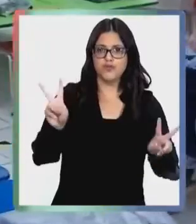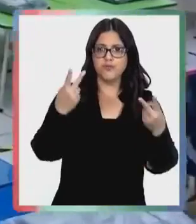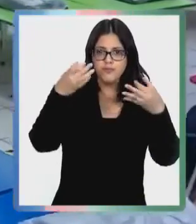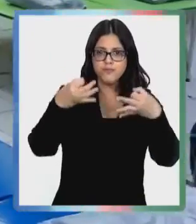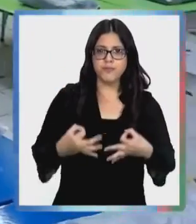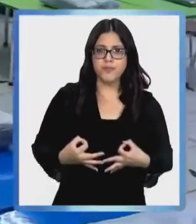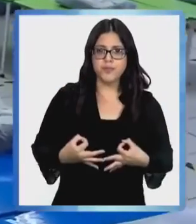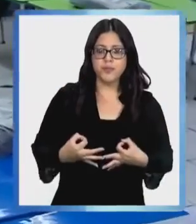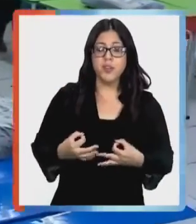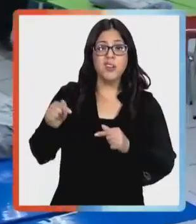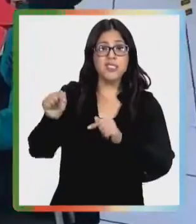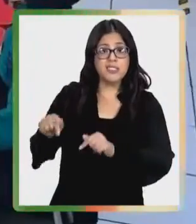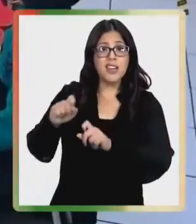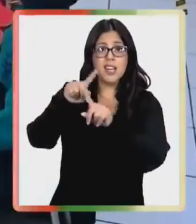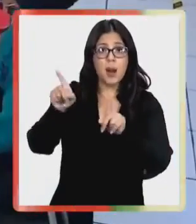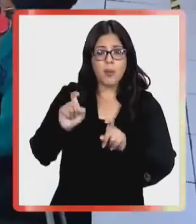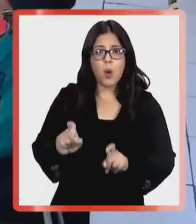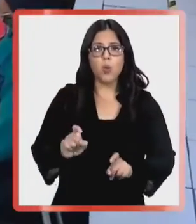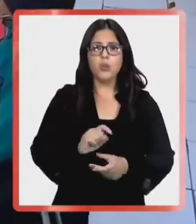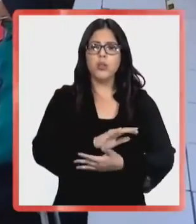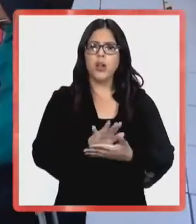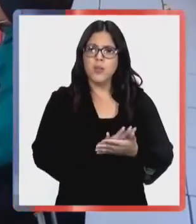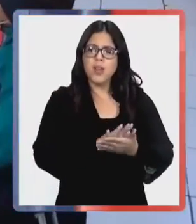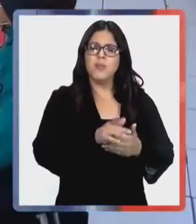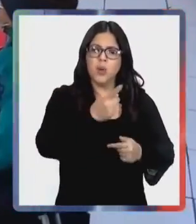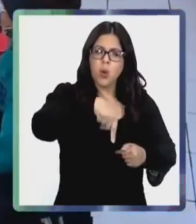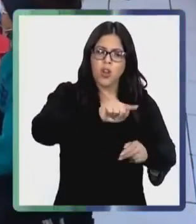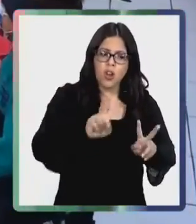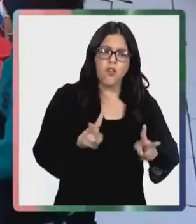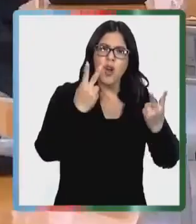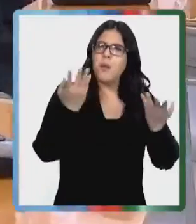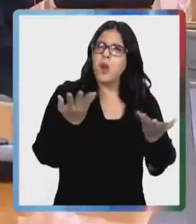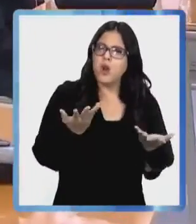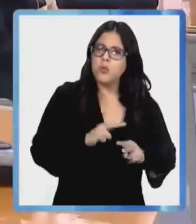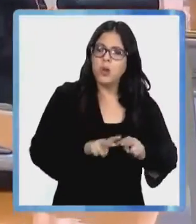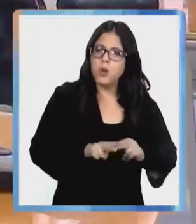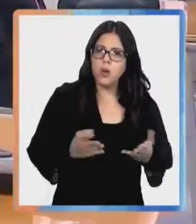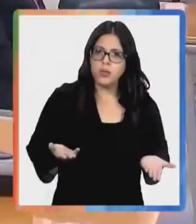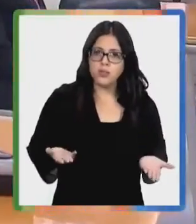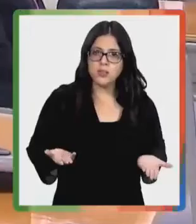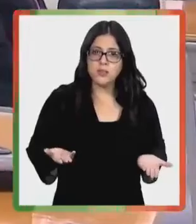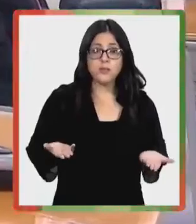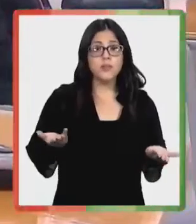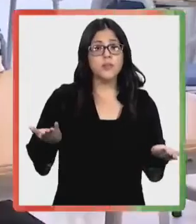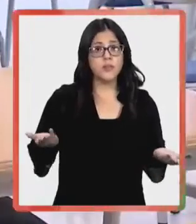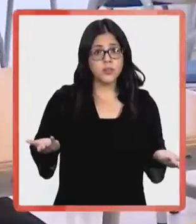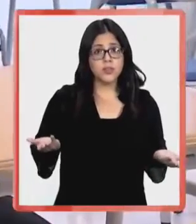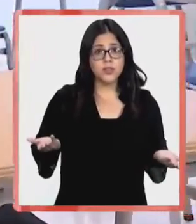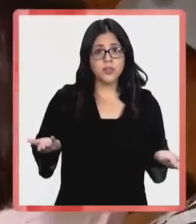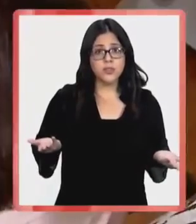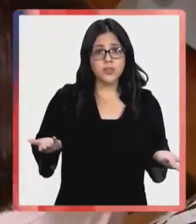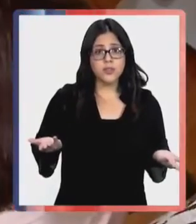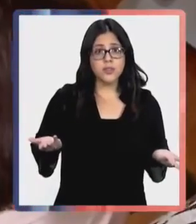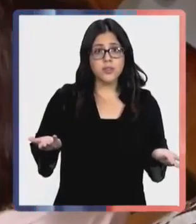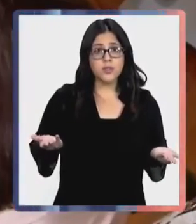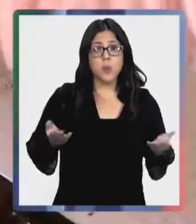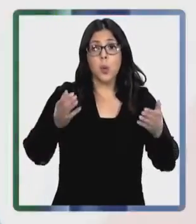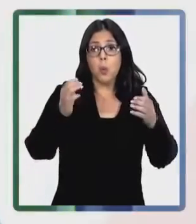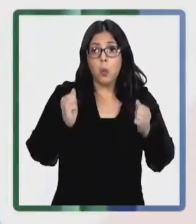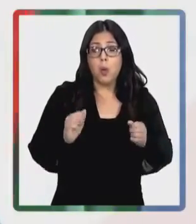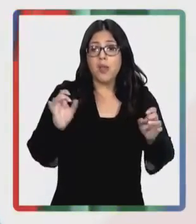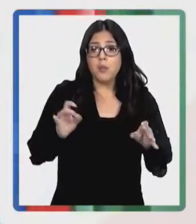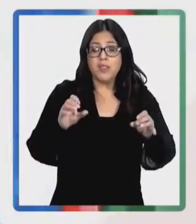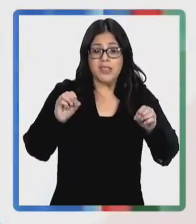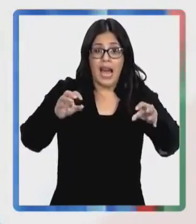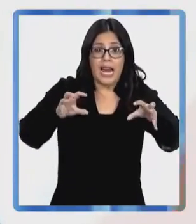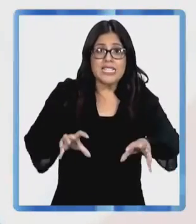Y claro, ahí viene la pregunta de, bueno, están sobreviviendo, pero ¿cómo sobreviven? El cáncer puede ser muy agresivo